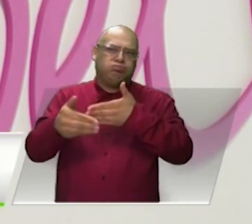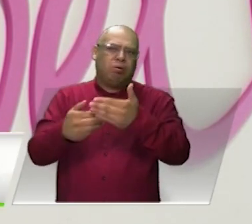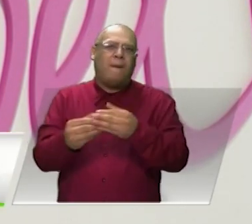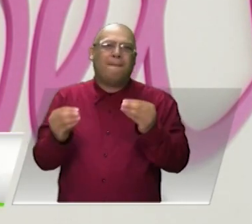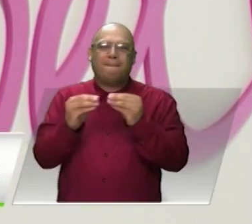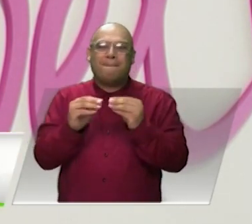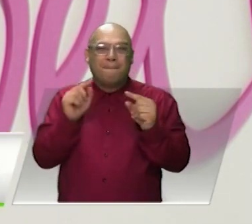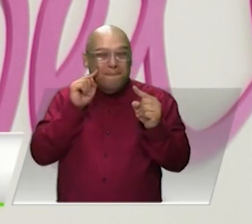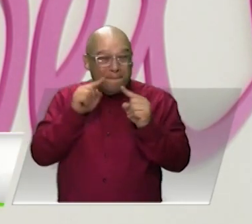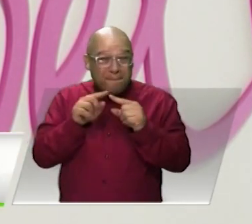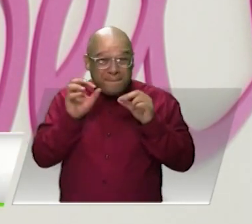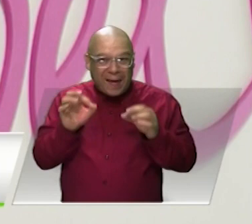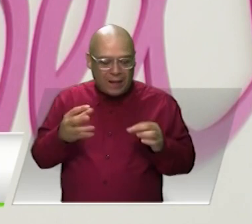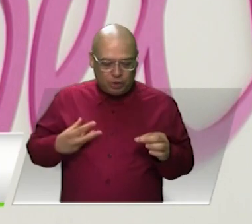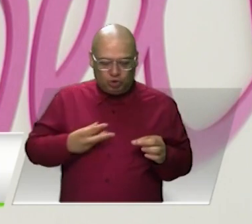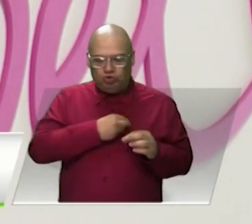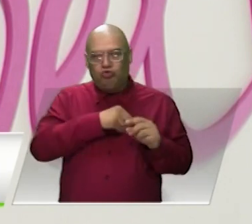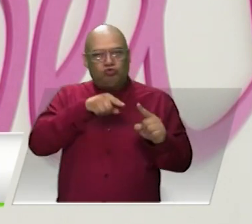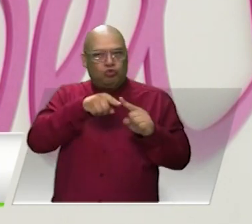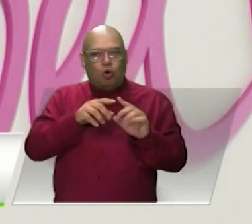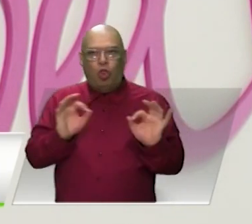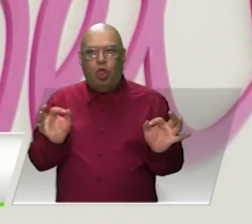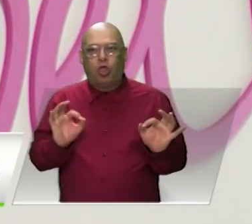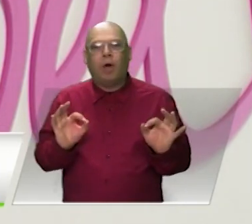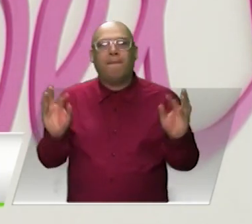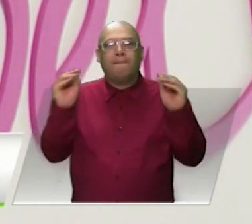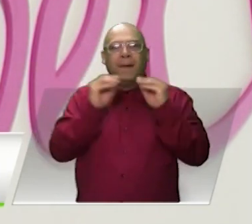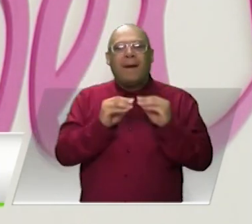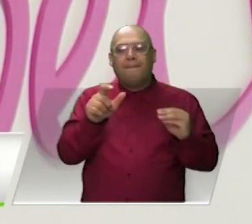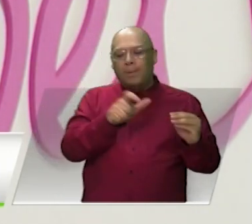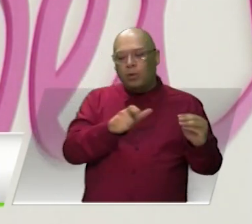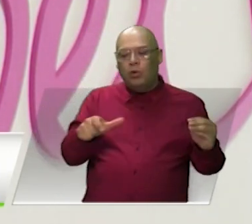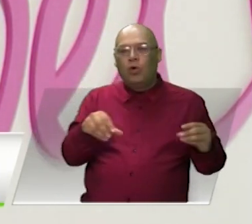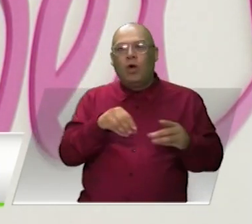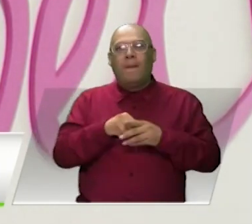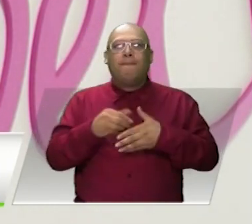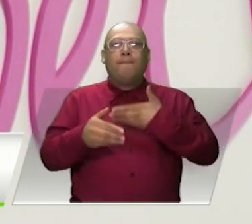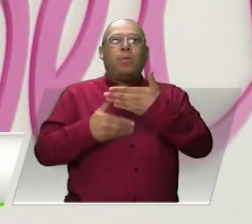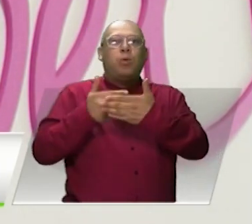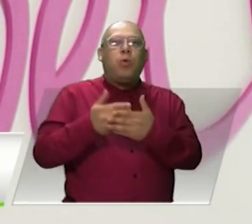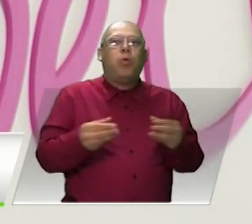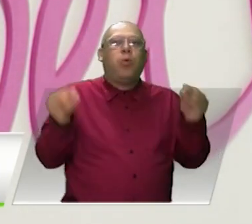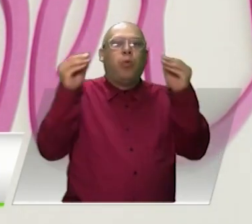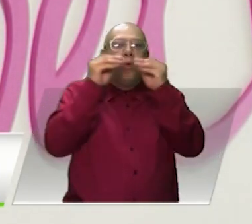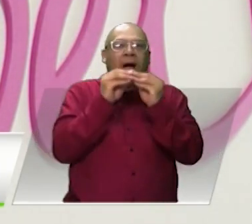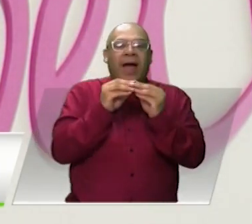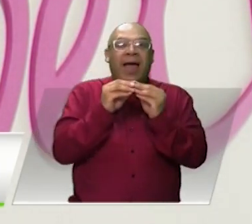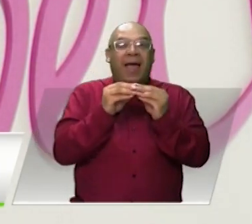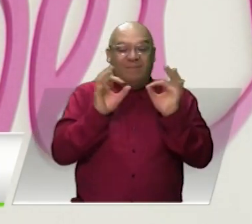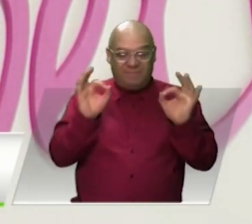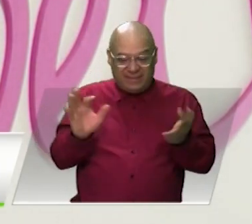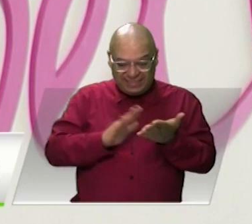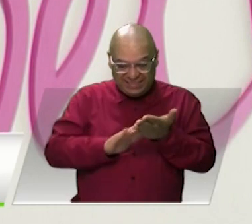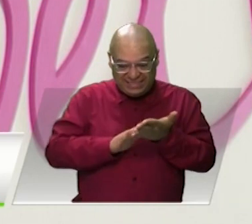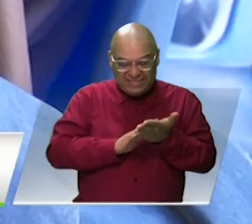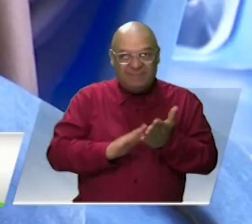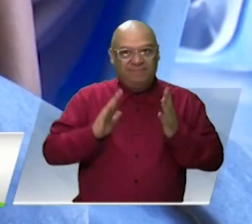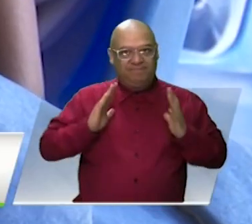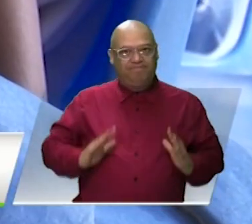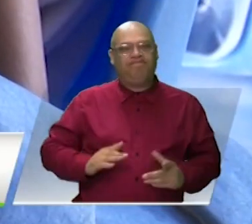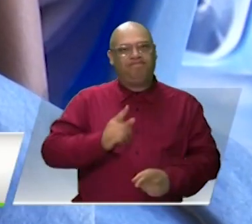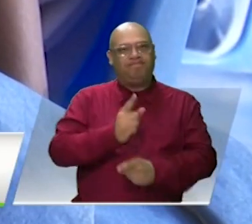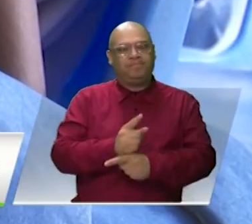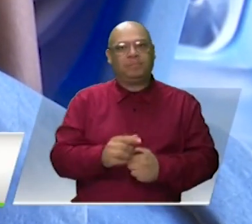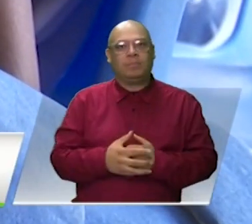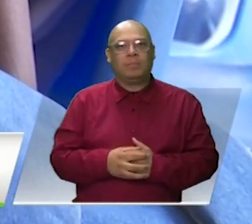esos no sean el objetivo de nuestra iniciativa sino más bien pacientes que con un solo procedimiento se les pueda resolver de manera definitiva su condición